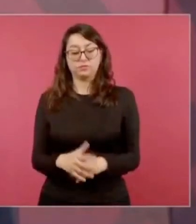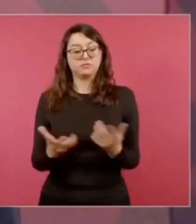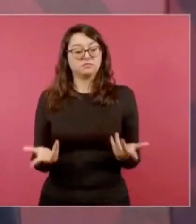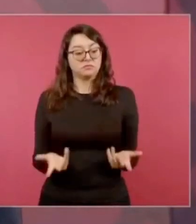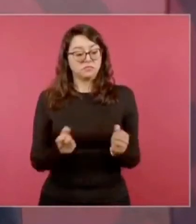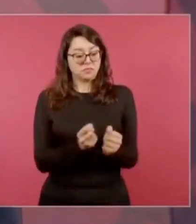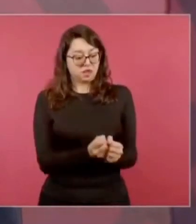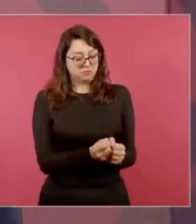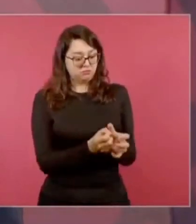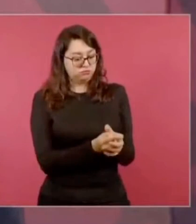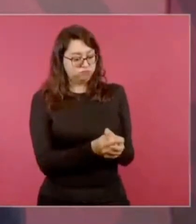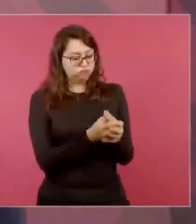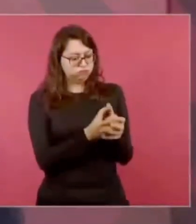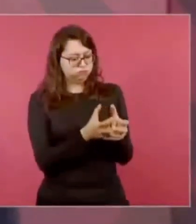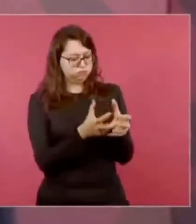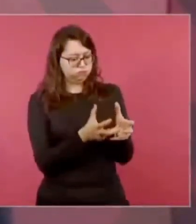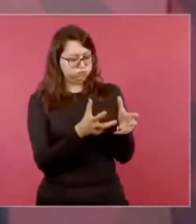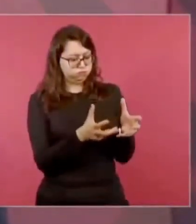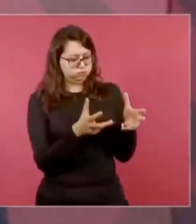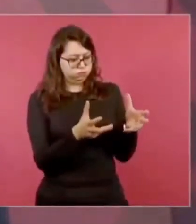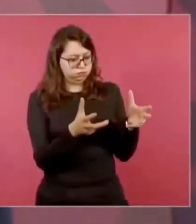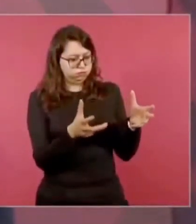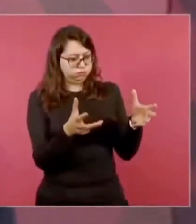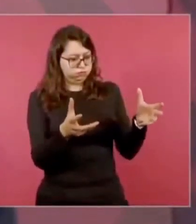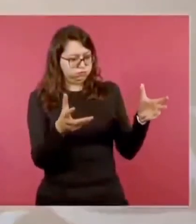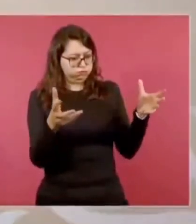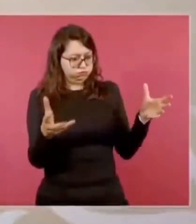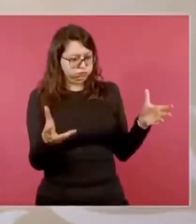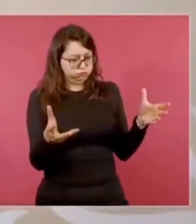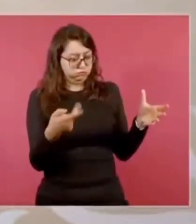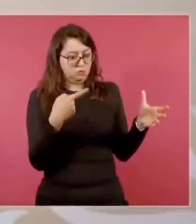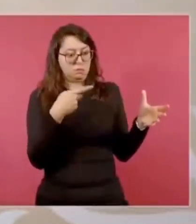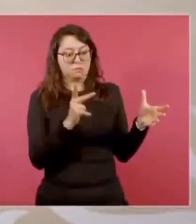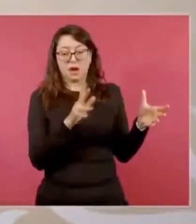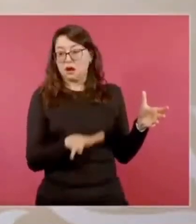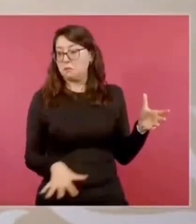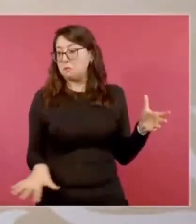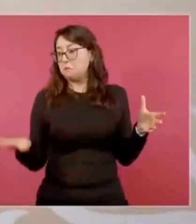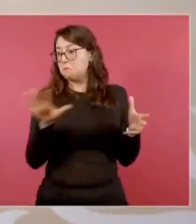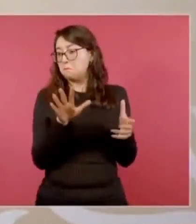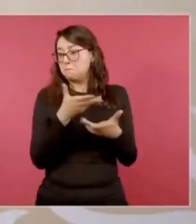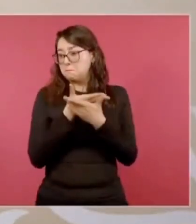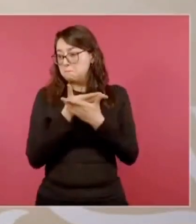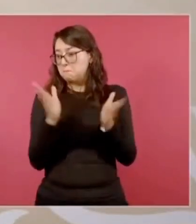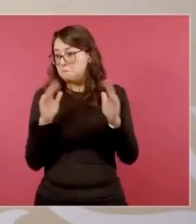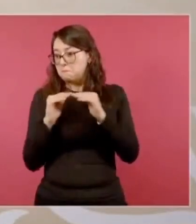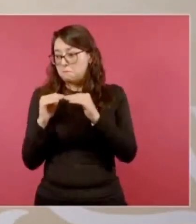No es suficiente crecer si no hay bienestar.